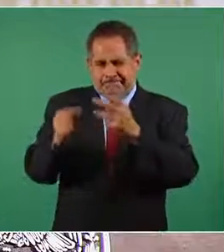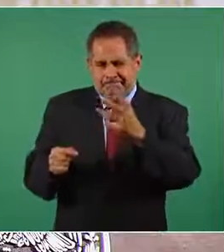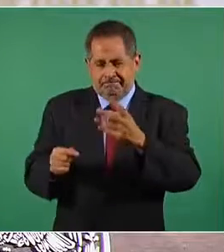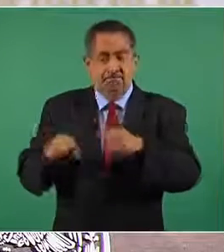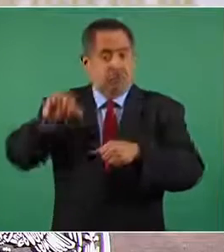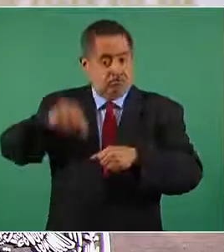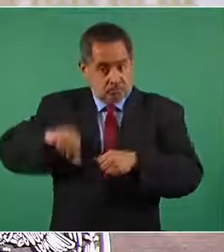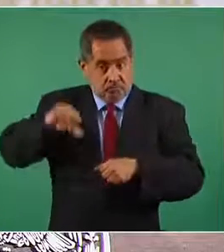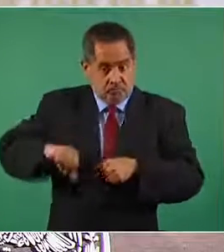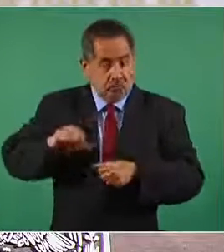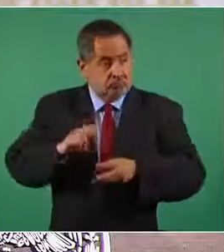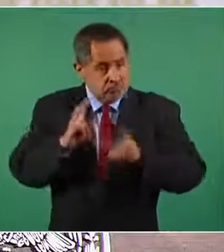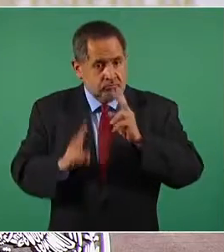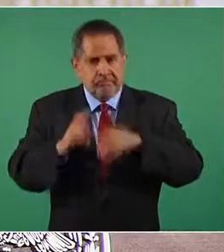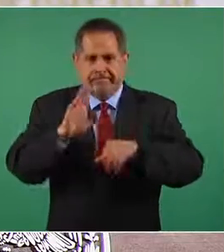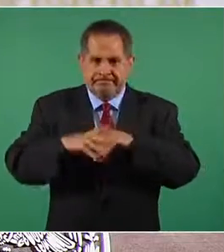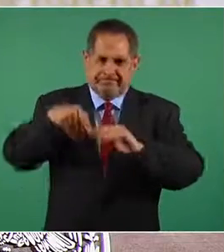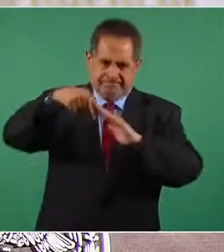tratar hoy.